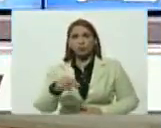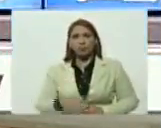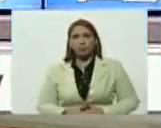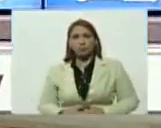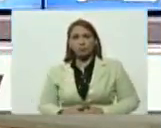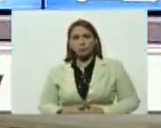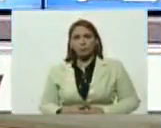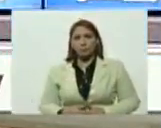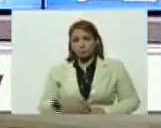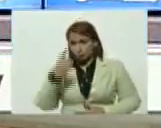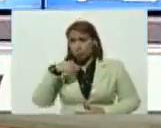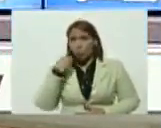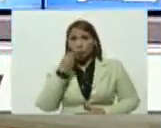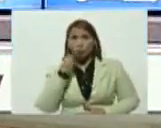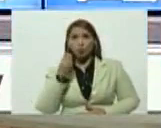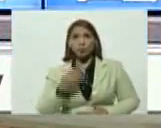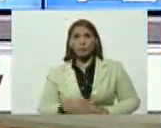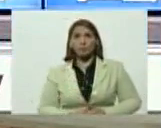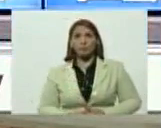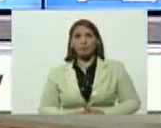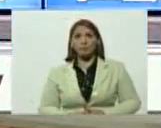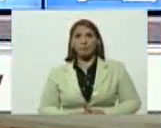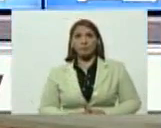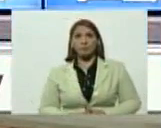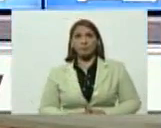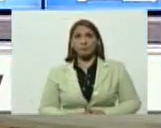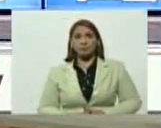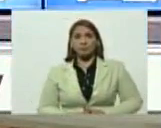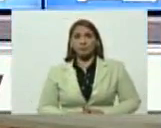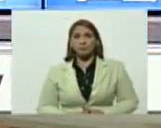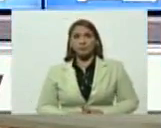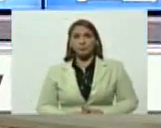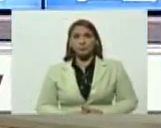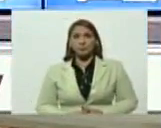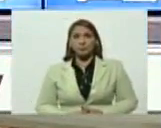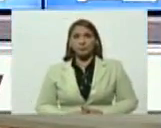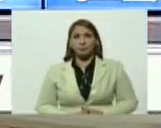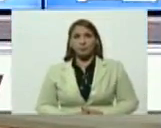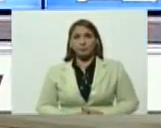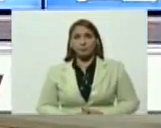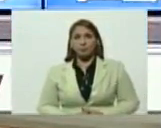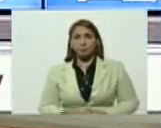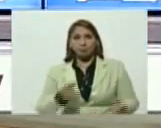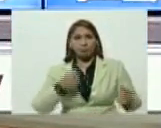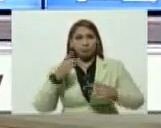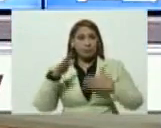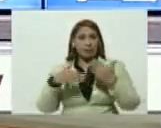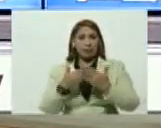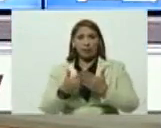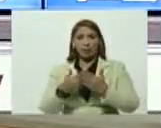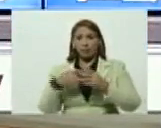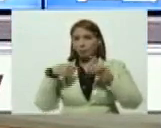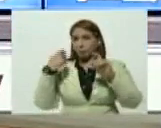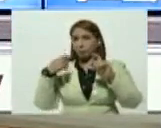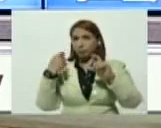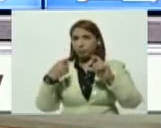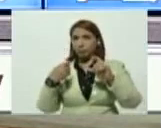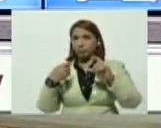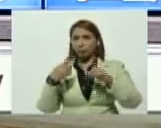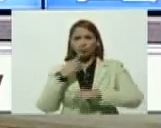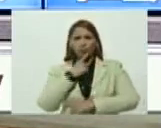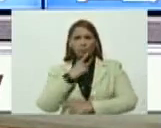de Tinaquillo. John Moreno, de Tinaquillo para Hollywood. John tiene nombre